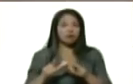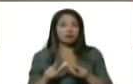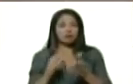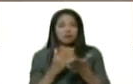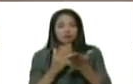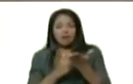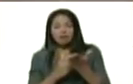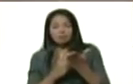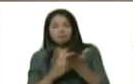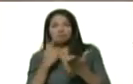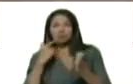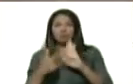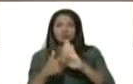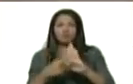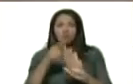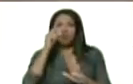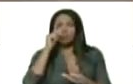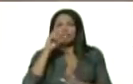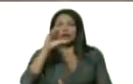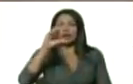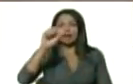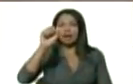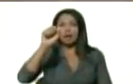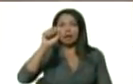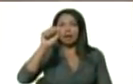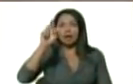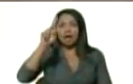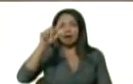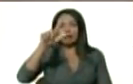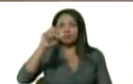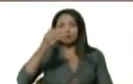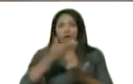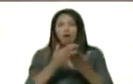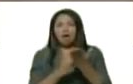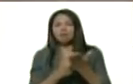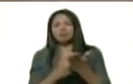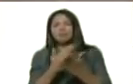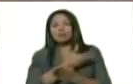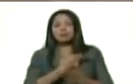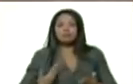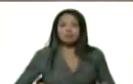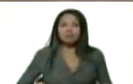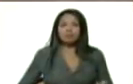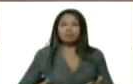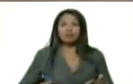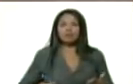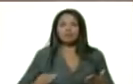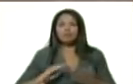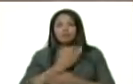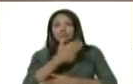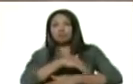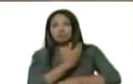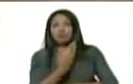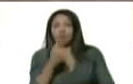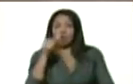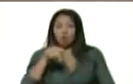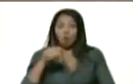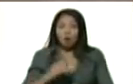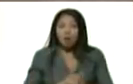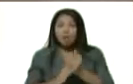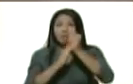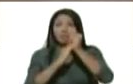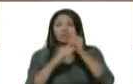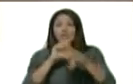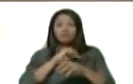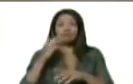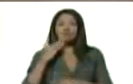ante todo. Aquí está Carlito, ex presidente de la FEBET, hoy líder de